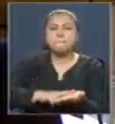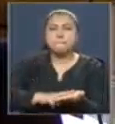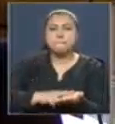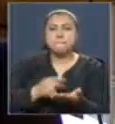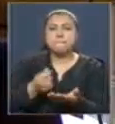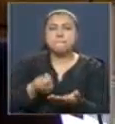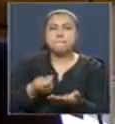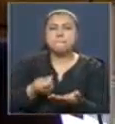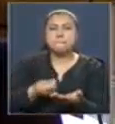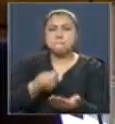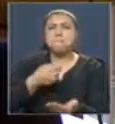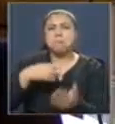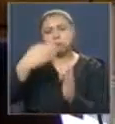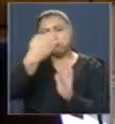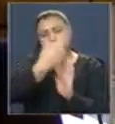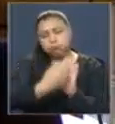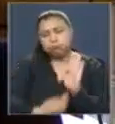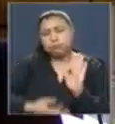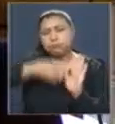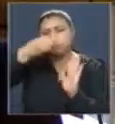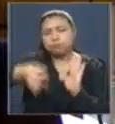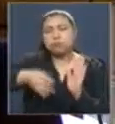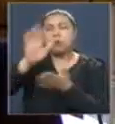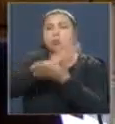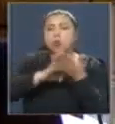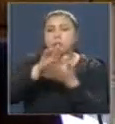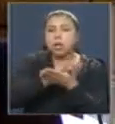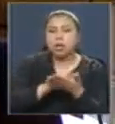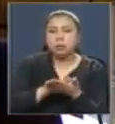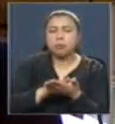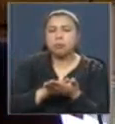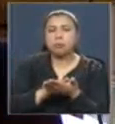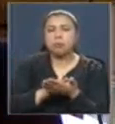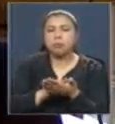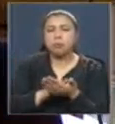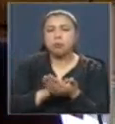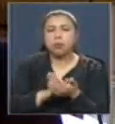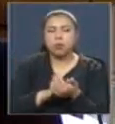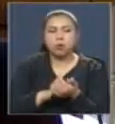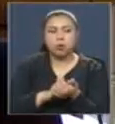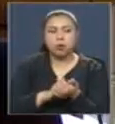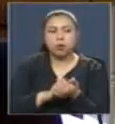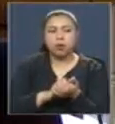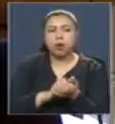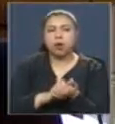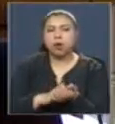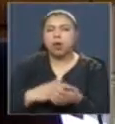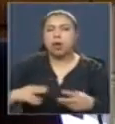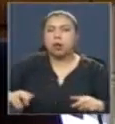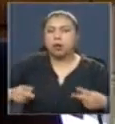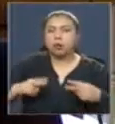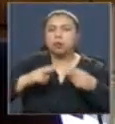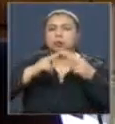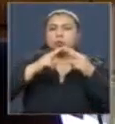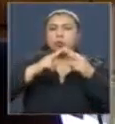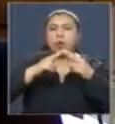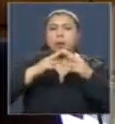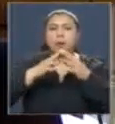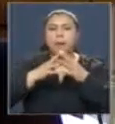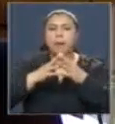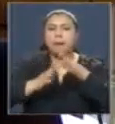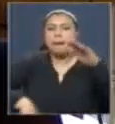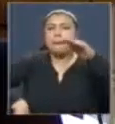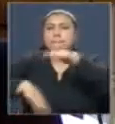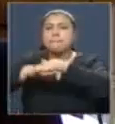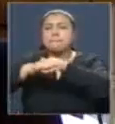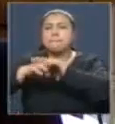seguir. Por ejemplo, la exención del IVA en las construcciones, aumentar el tope de